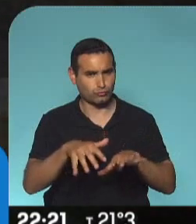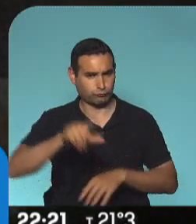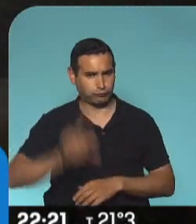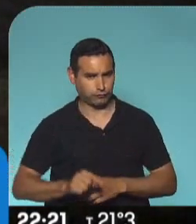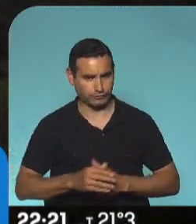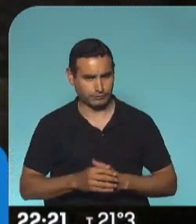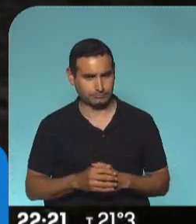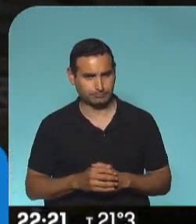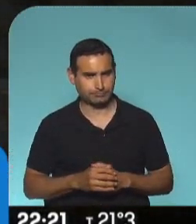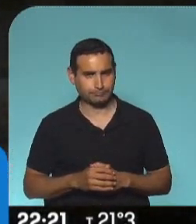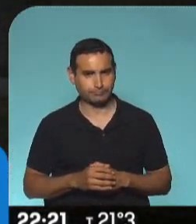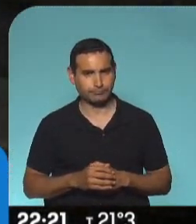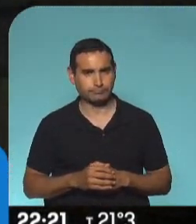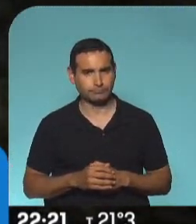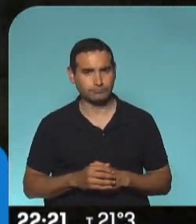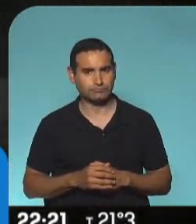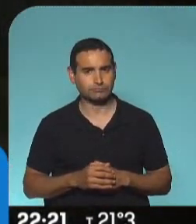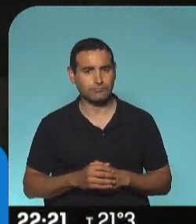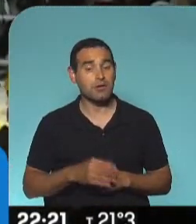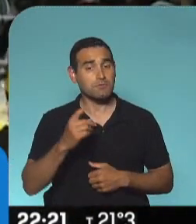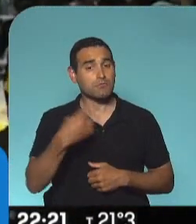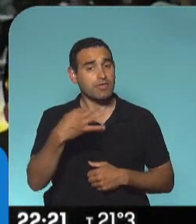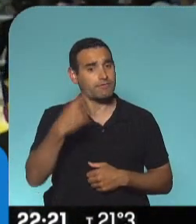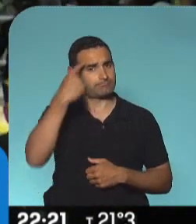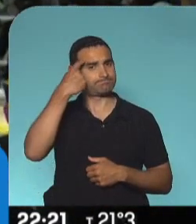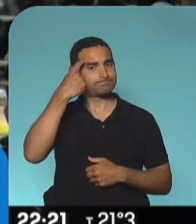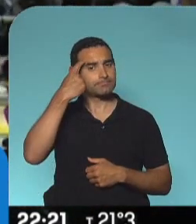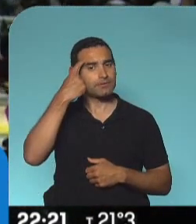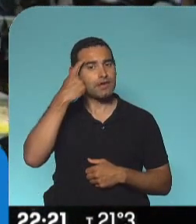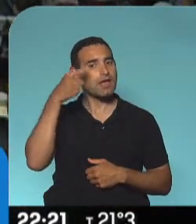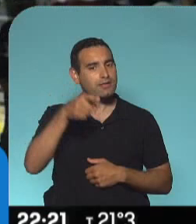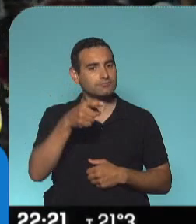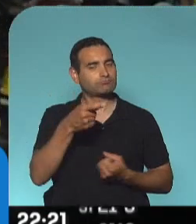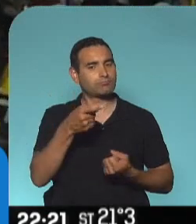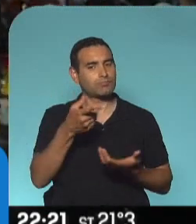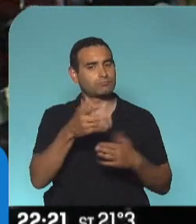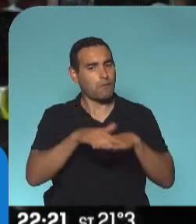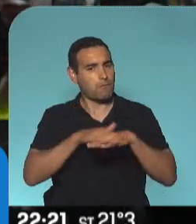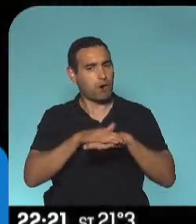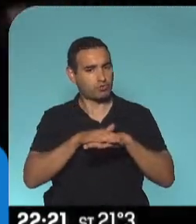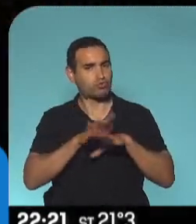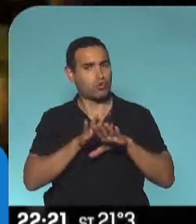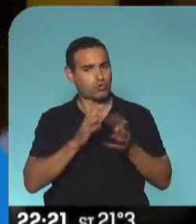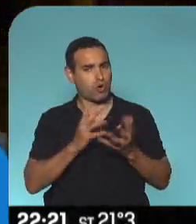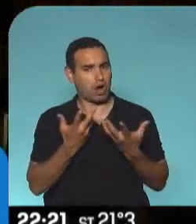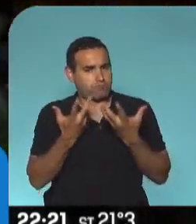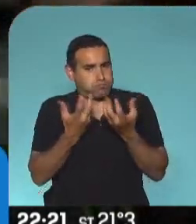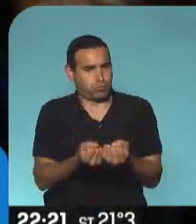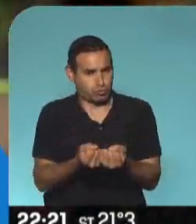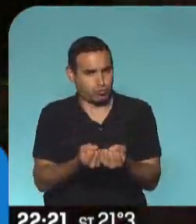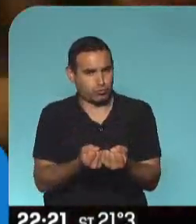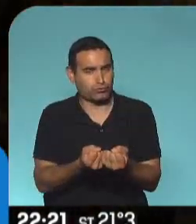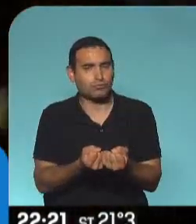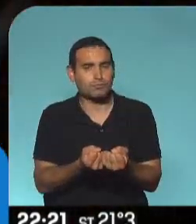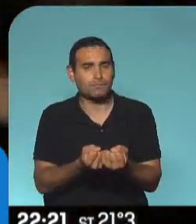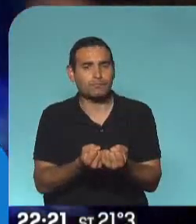in the movement. And we have to bear in mind that that is the base of our